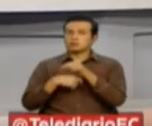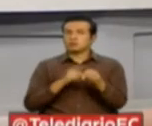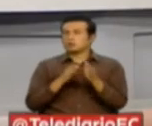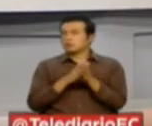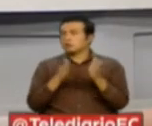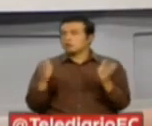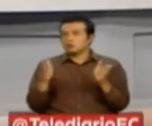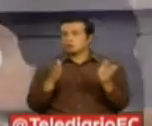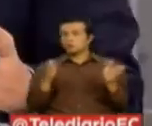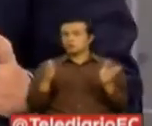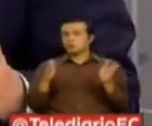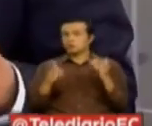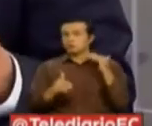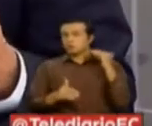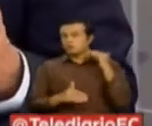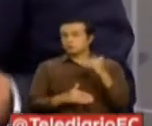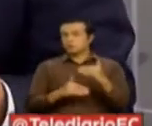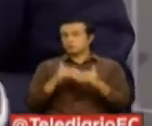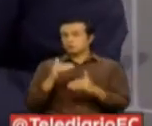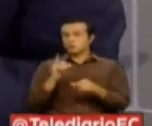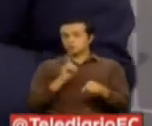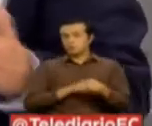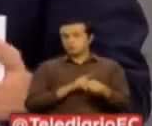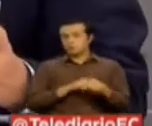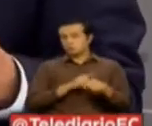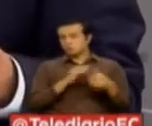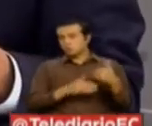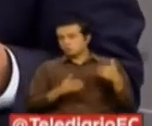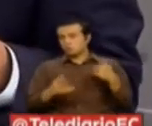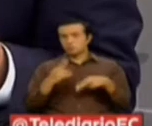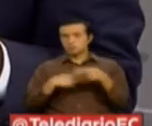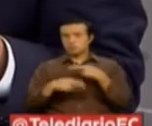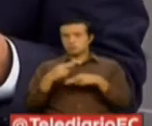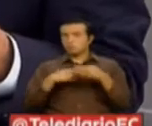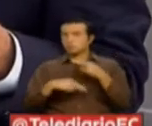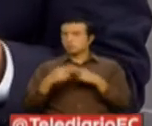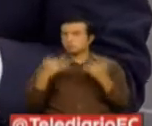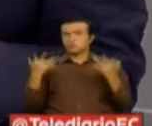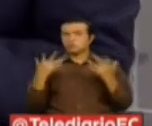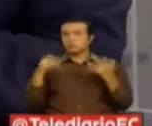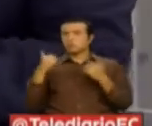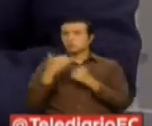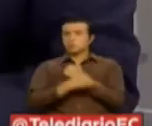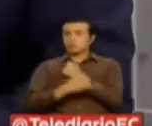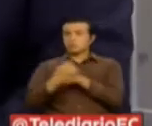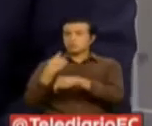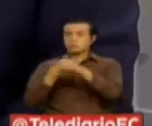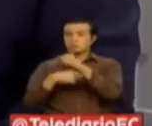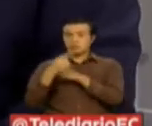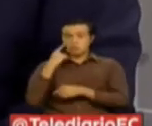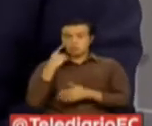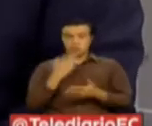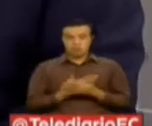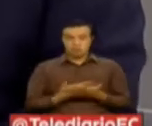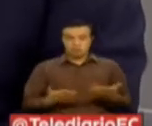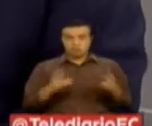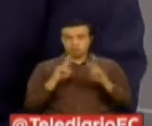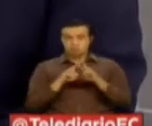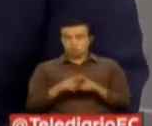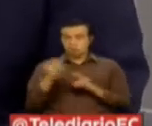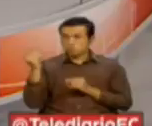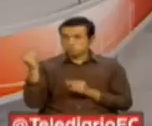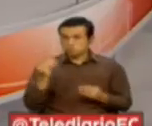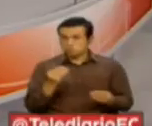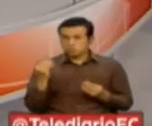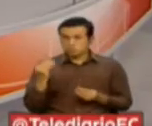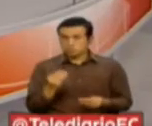cuál es el ciclo de tiempo del negocio de la exportación por lo tanto esta comprobación de ingresos